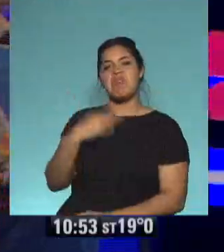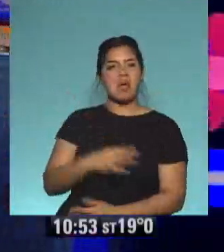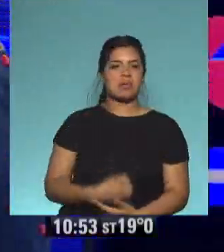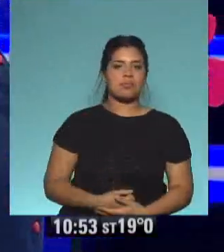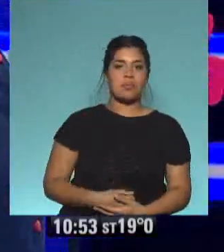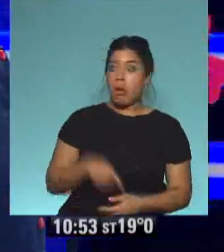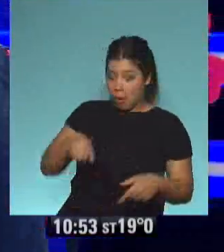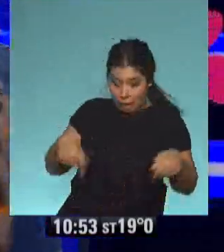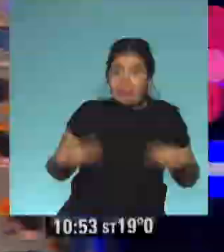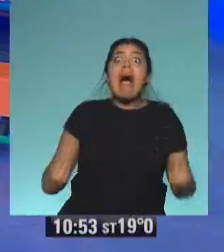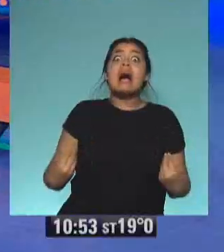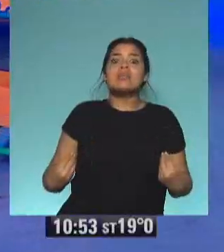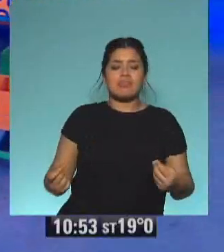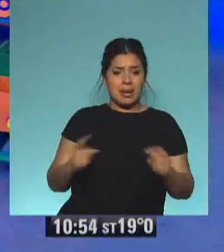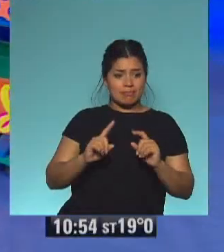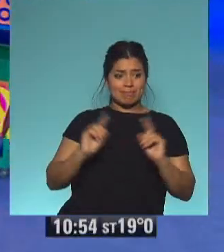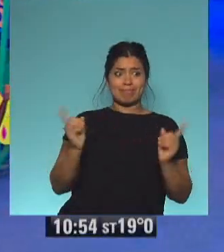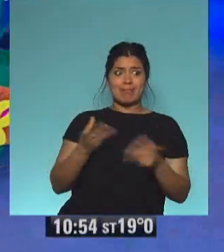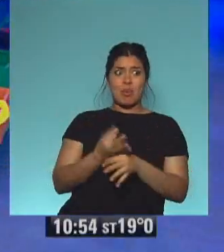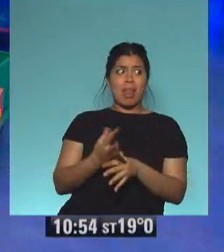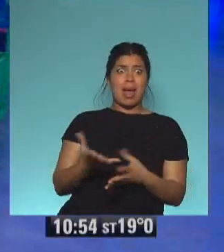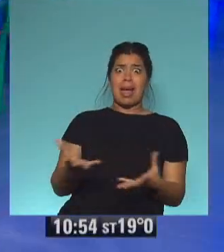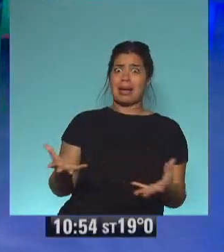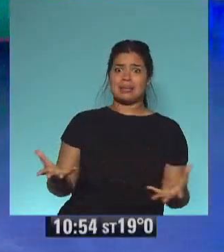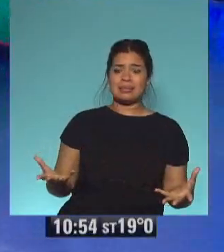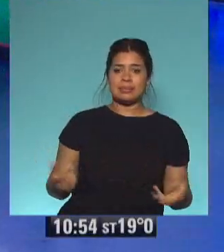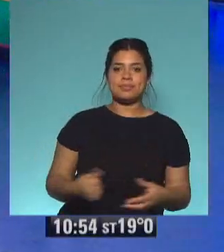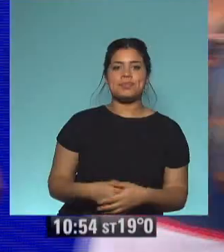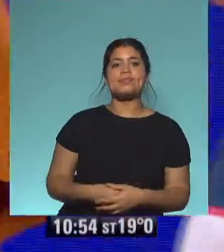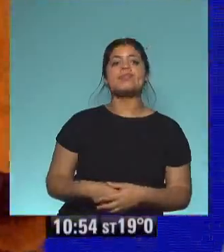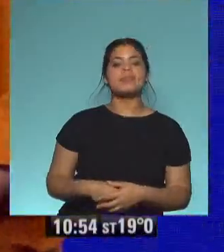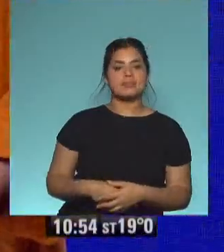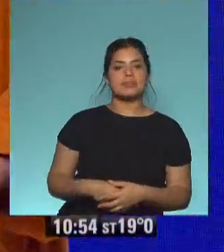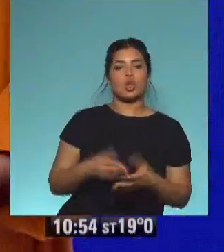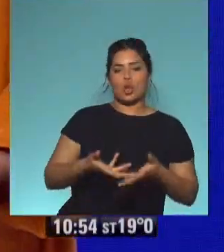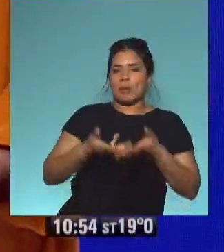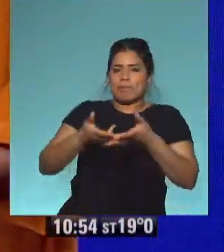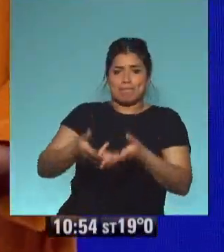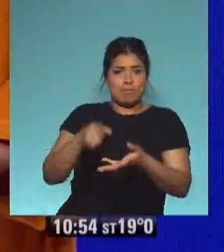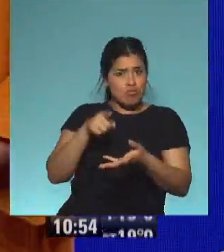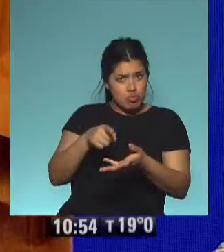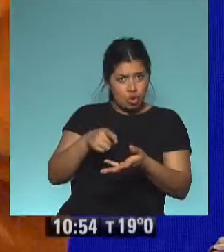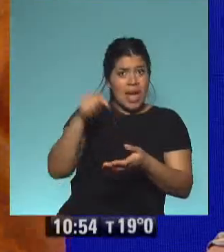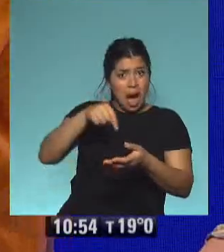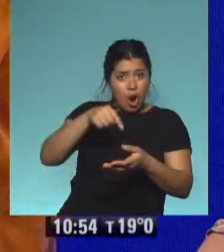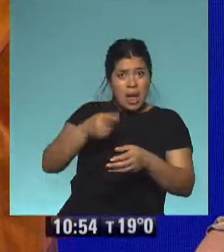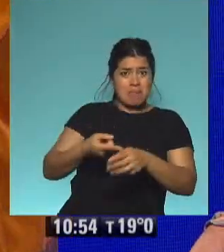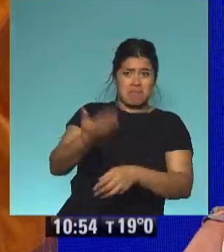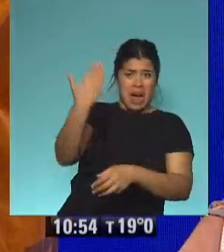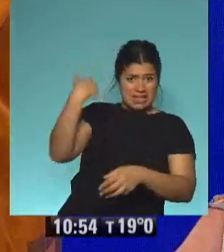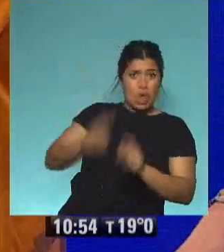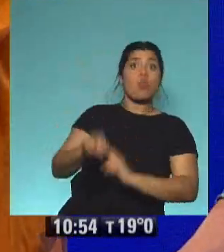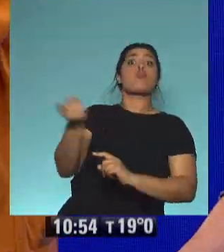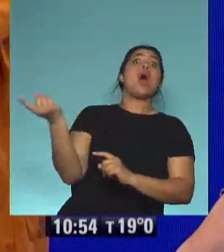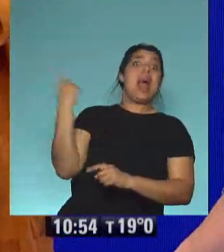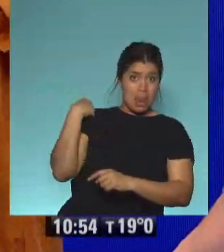Leonardo. ¿Qué es esto? Es un aula. Mira, una llévese, no sé llévese al pasado. Invente estas cosas en el pasado. Que no, vamos a necesitar. Lo vamos a necesitar.